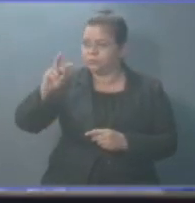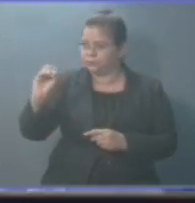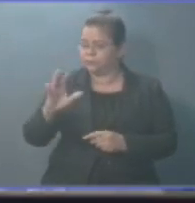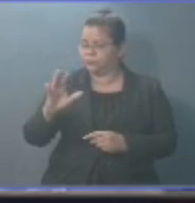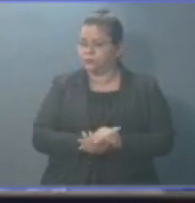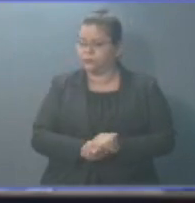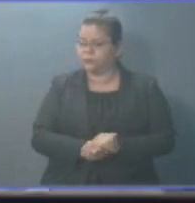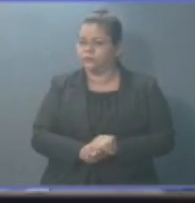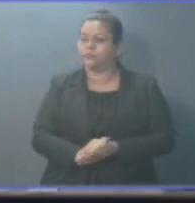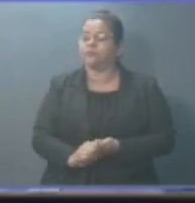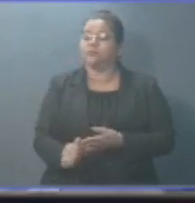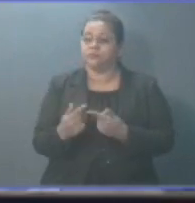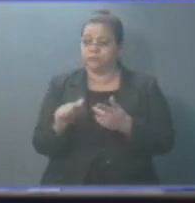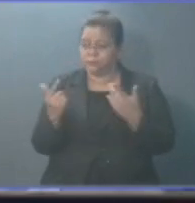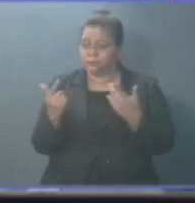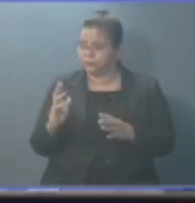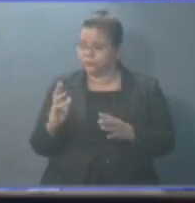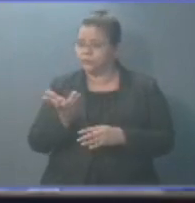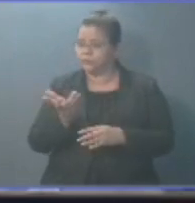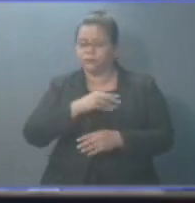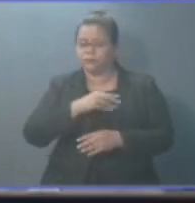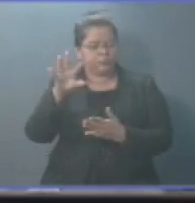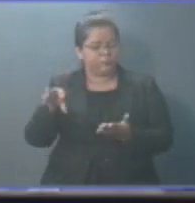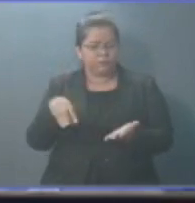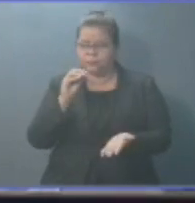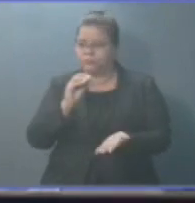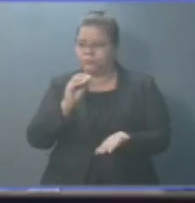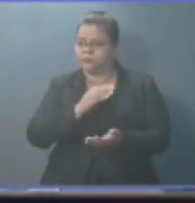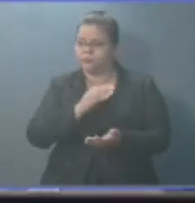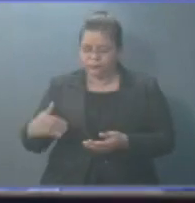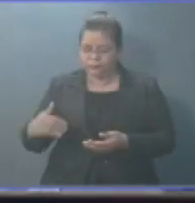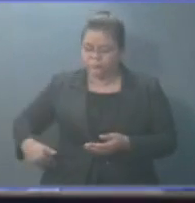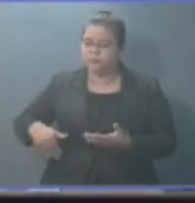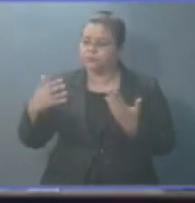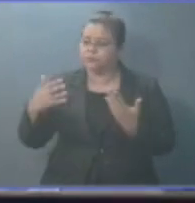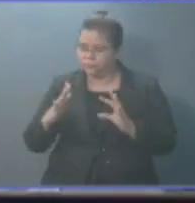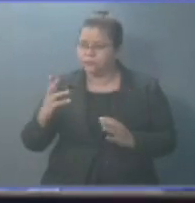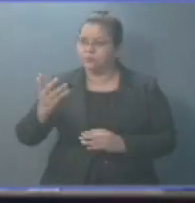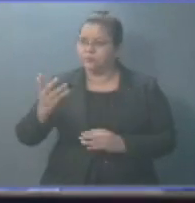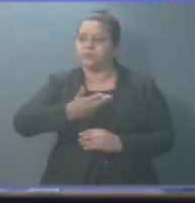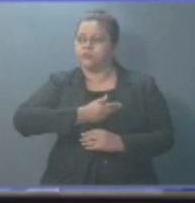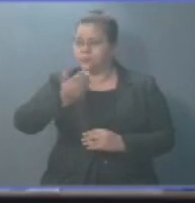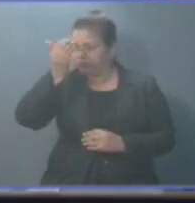gracias a que no lo incorporó el presidente Bukele, ahora corremos el riesgo que